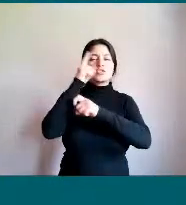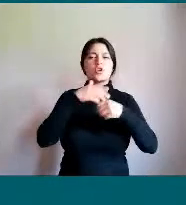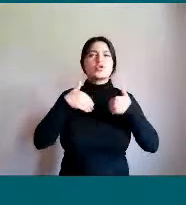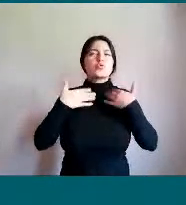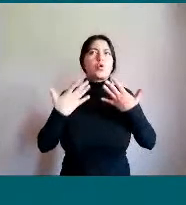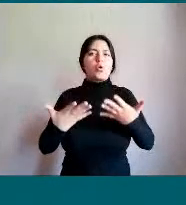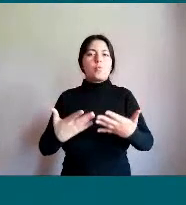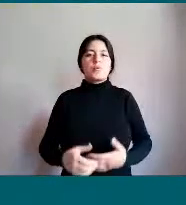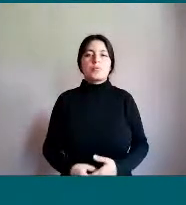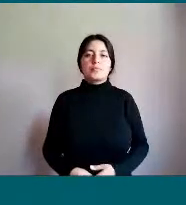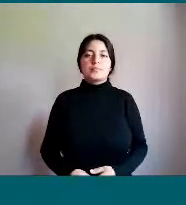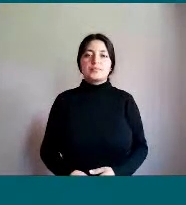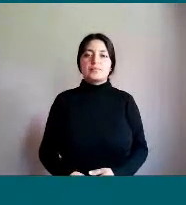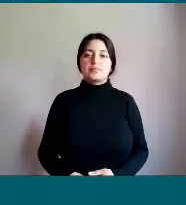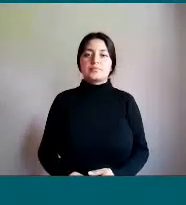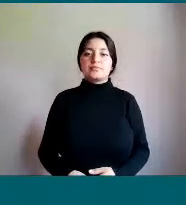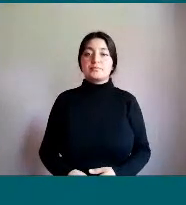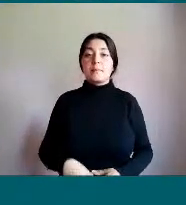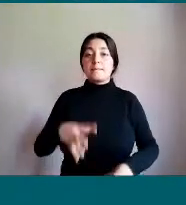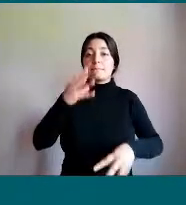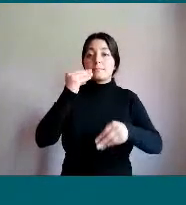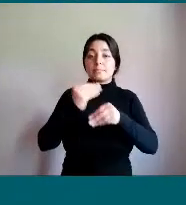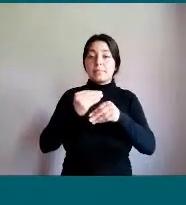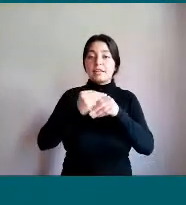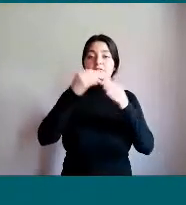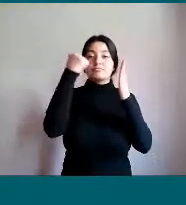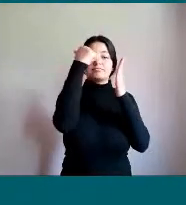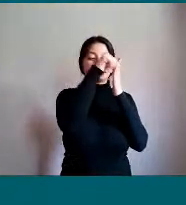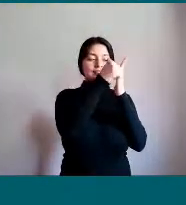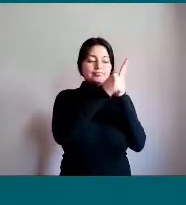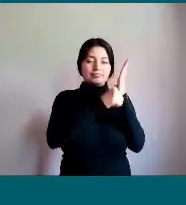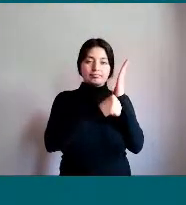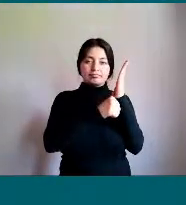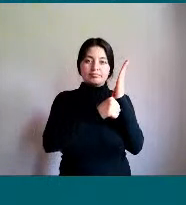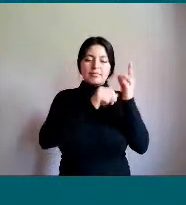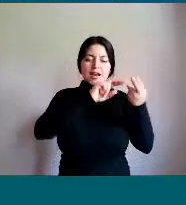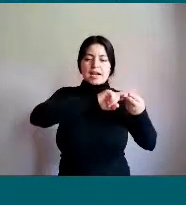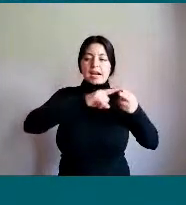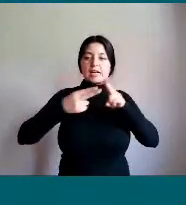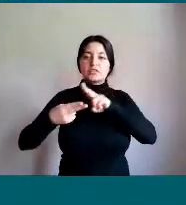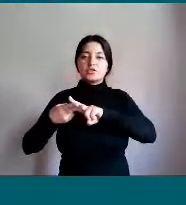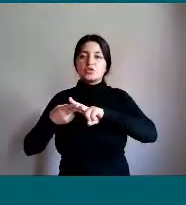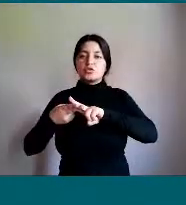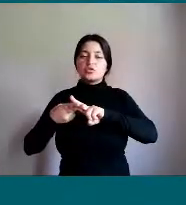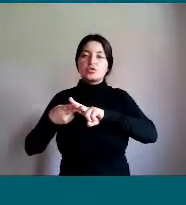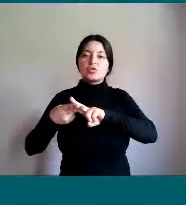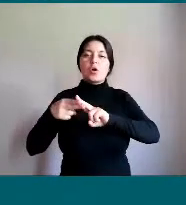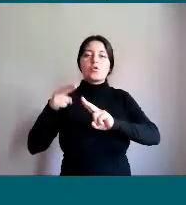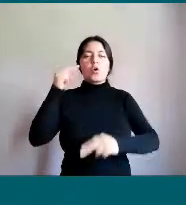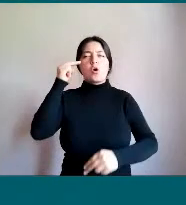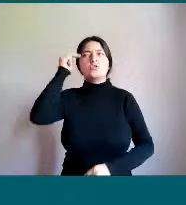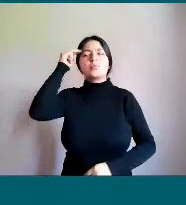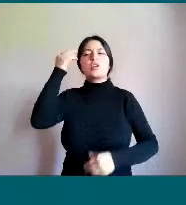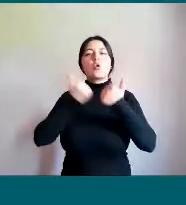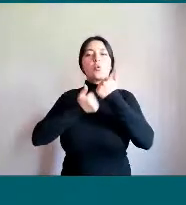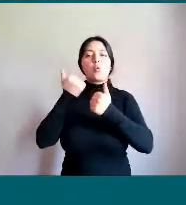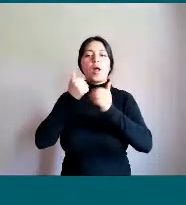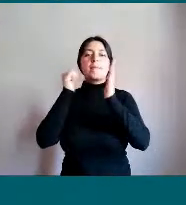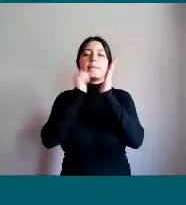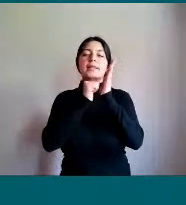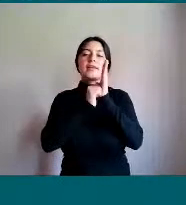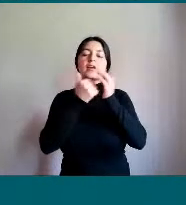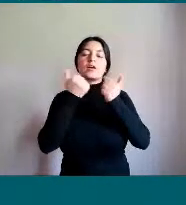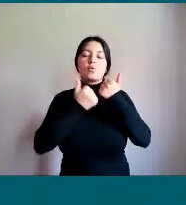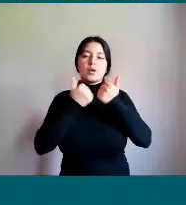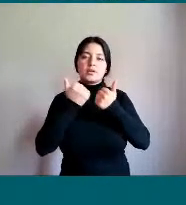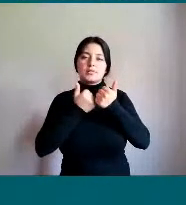desarrollar. Además, tiene un contenido que está relacionado con la especialidad o área del conocimiento, ¿vale? Y tiene que movilizar estas acciones.